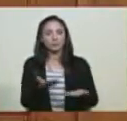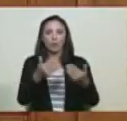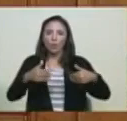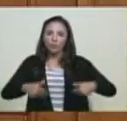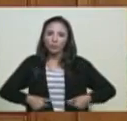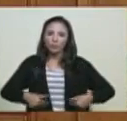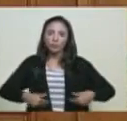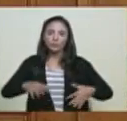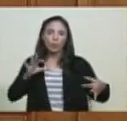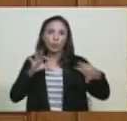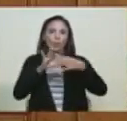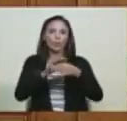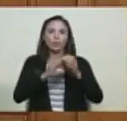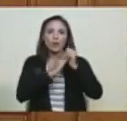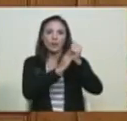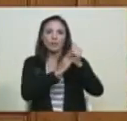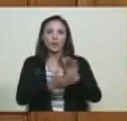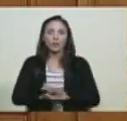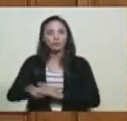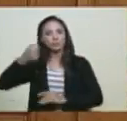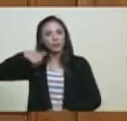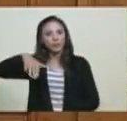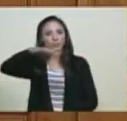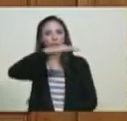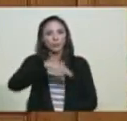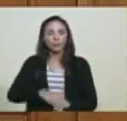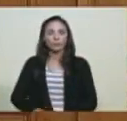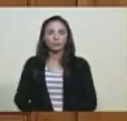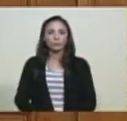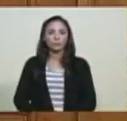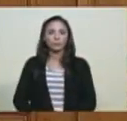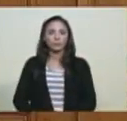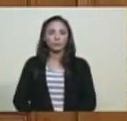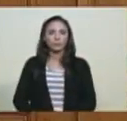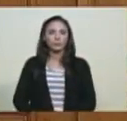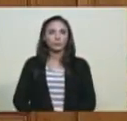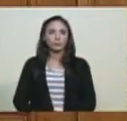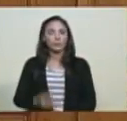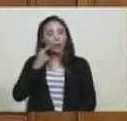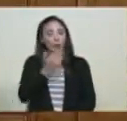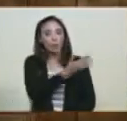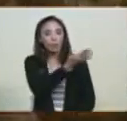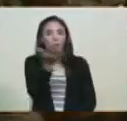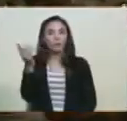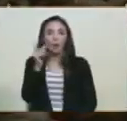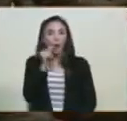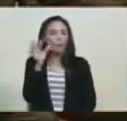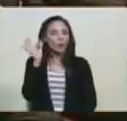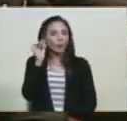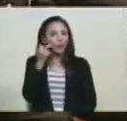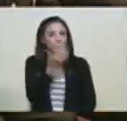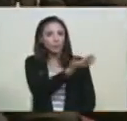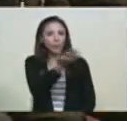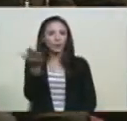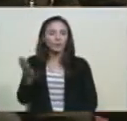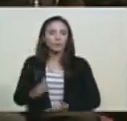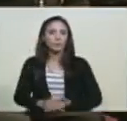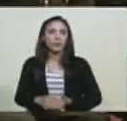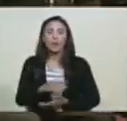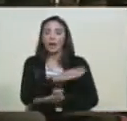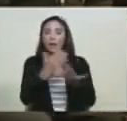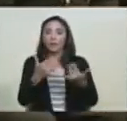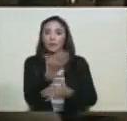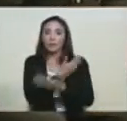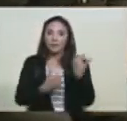unión de la fuerza y el liderazgo de la Fuerza Armada Nacional Bolivariana a un pueblo. Ustedes, hermanos, compañeros, presidentes de